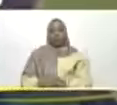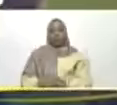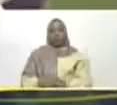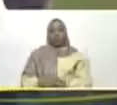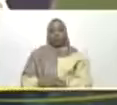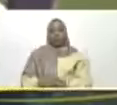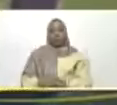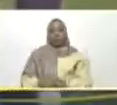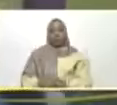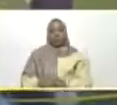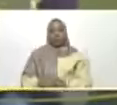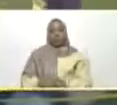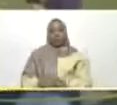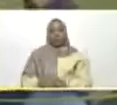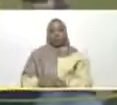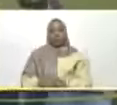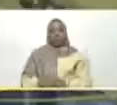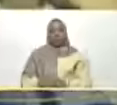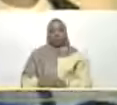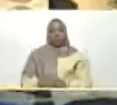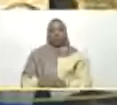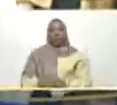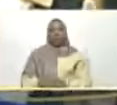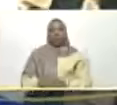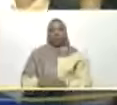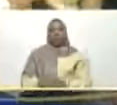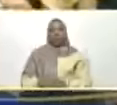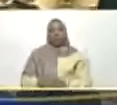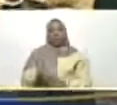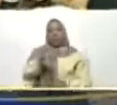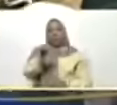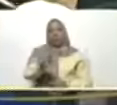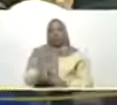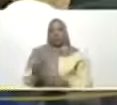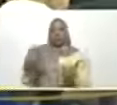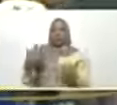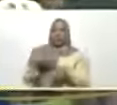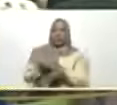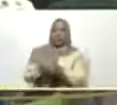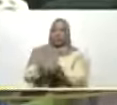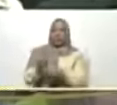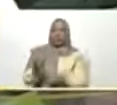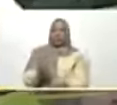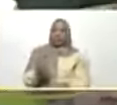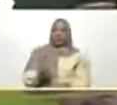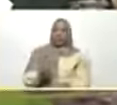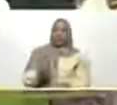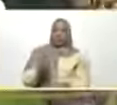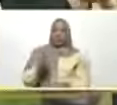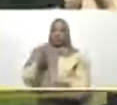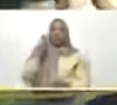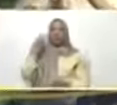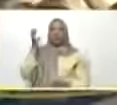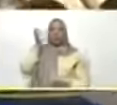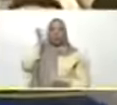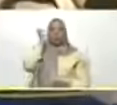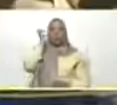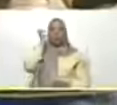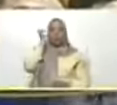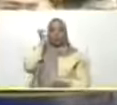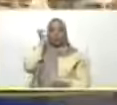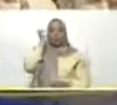venez y fíjense que hay que ir integrando Michel Luis Ángel